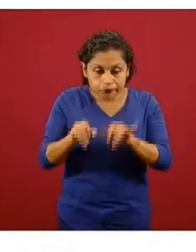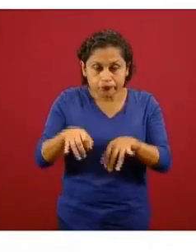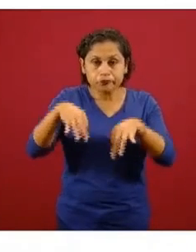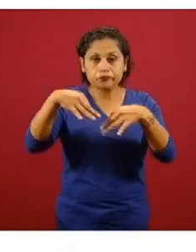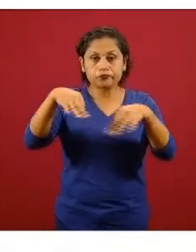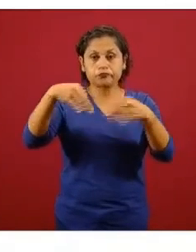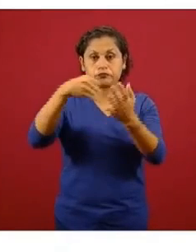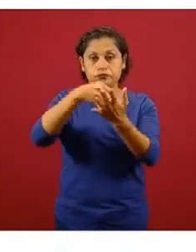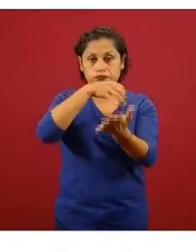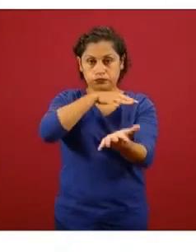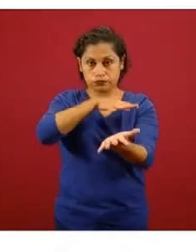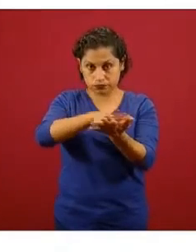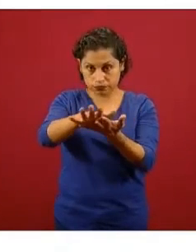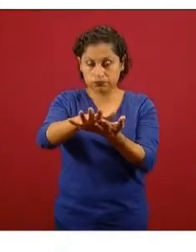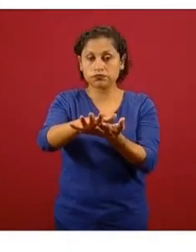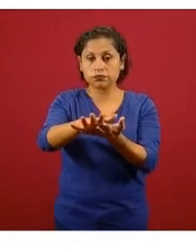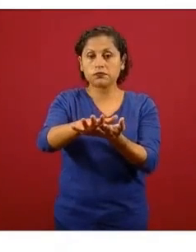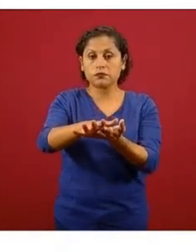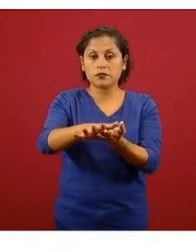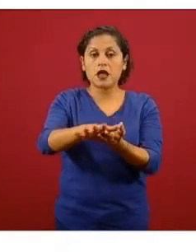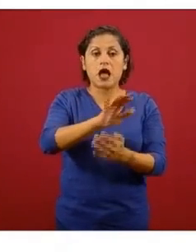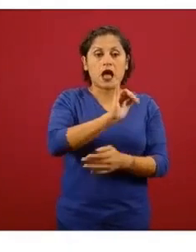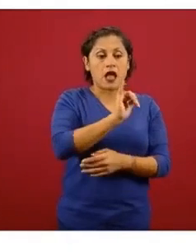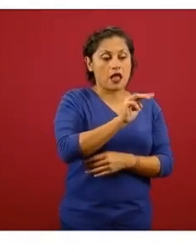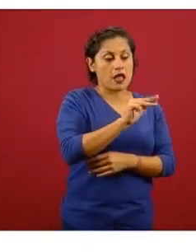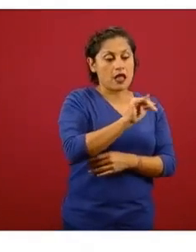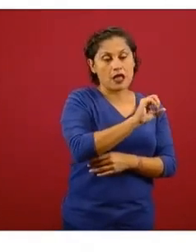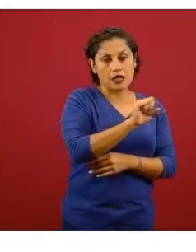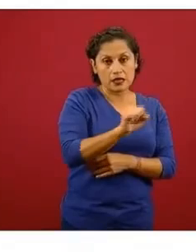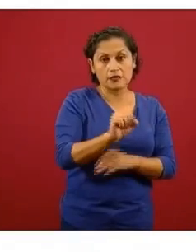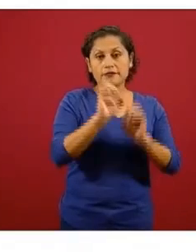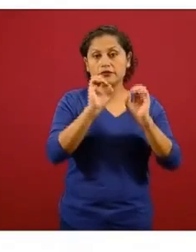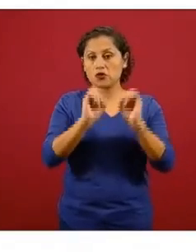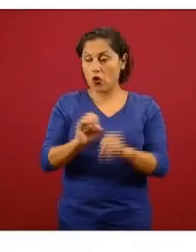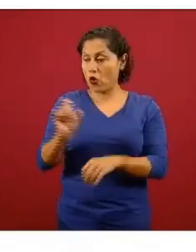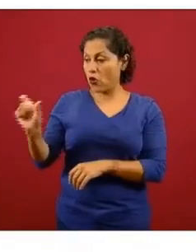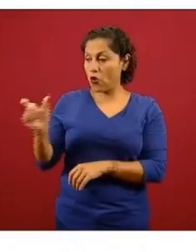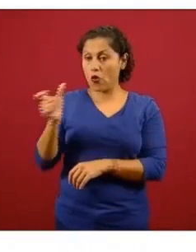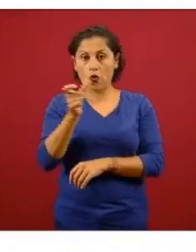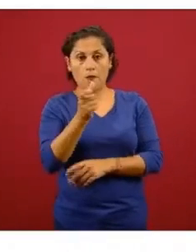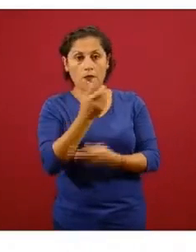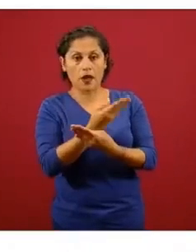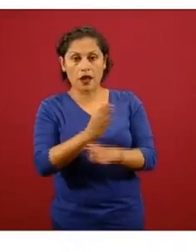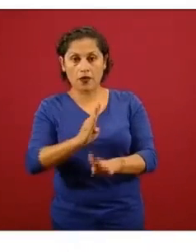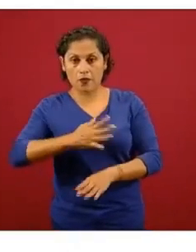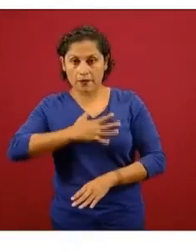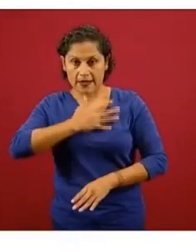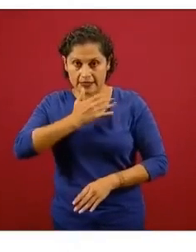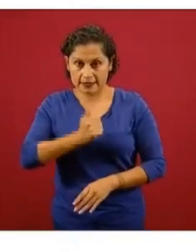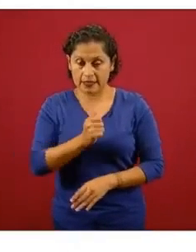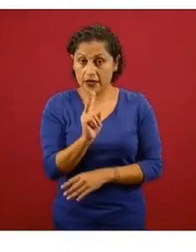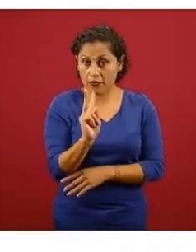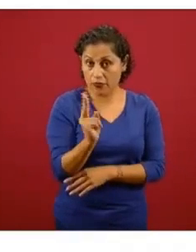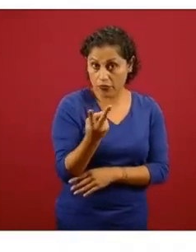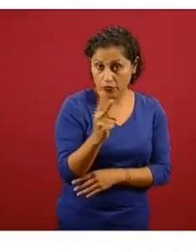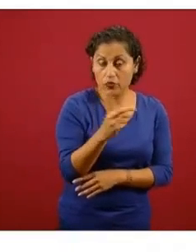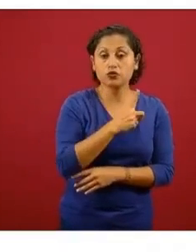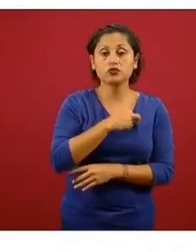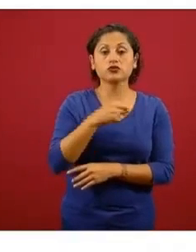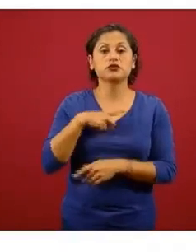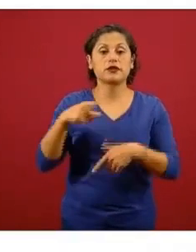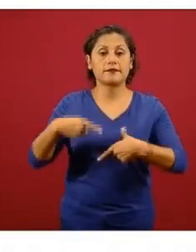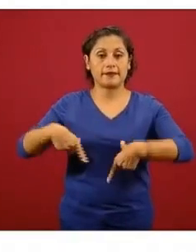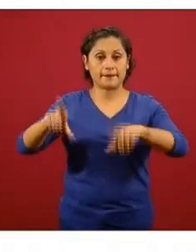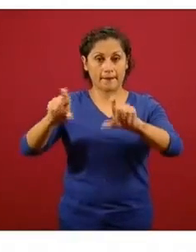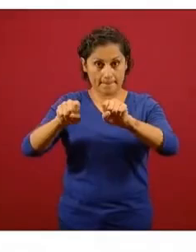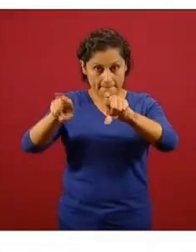para recibir el apoyo a través del IMSS o si se recibió una tarjeta del Banco del Bienestar. Reiterar lo que comentamos en las anteriores láminas. La